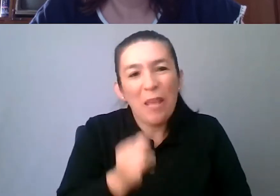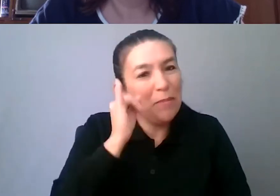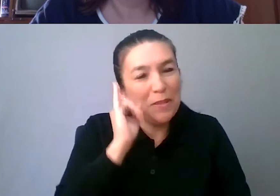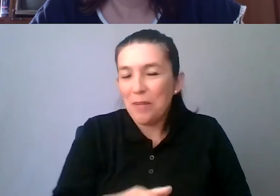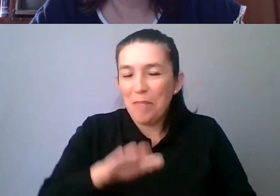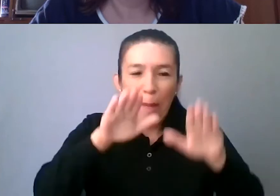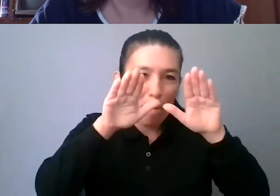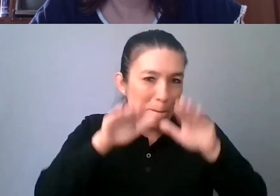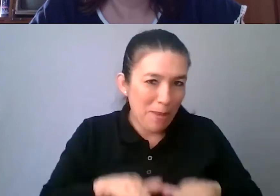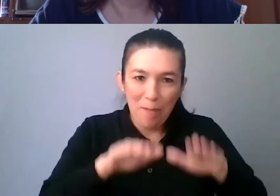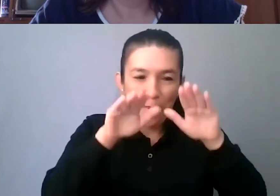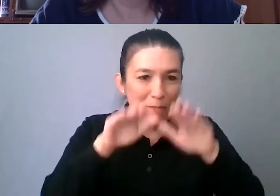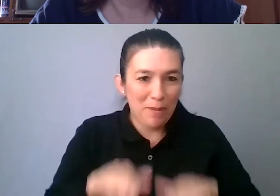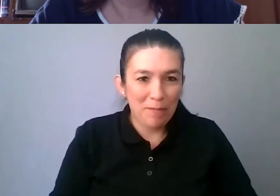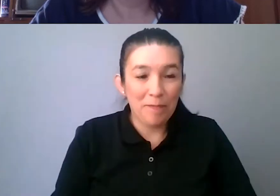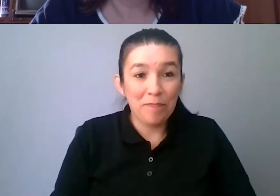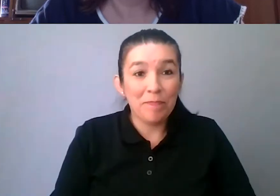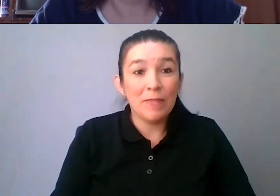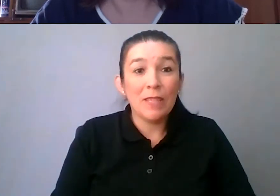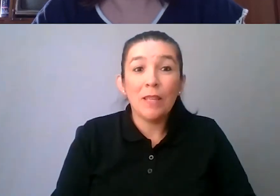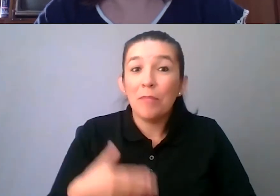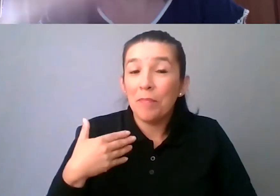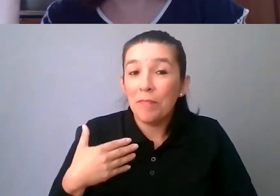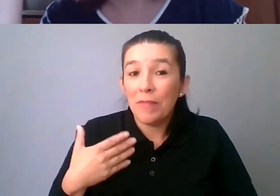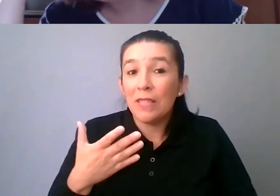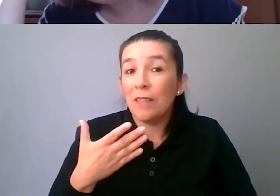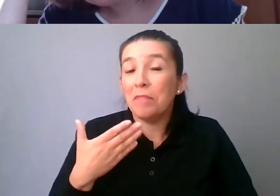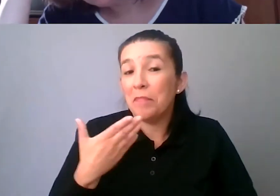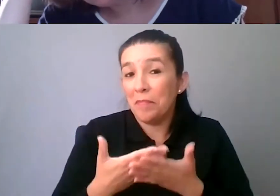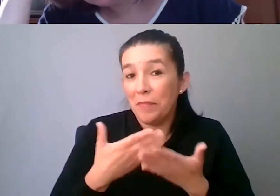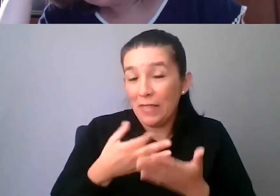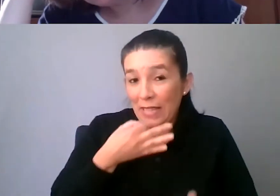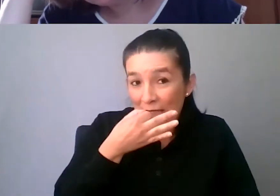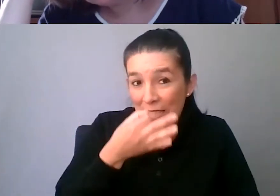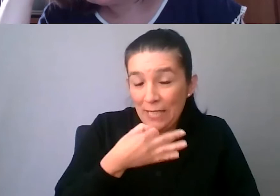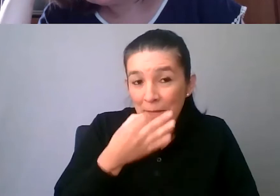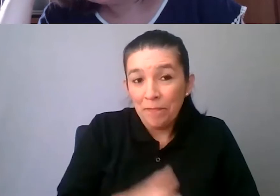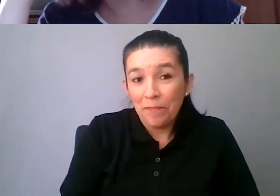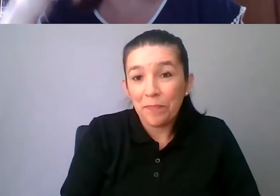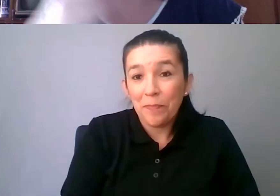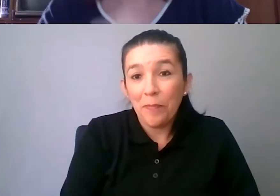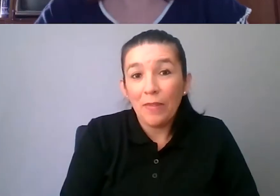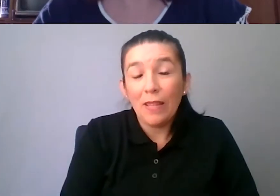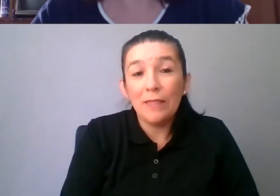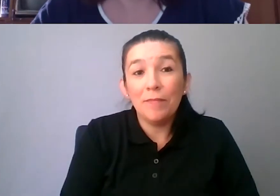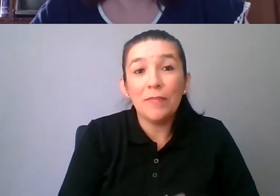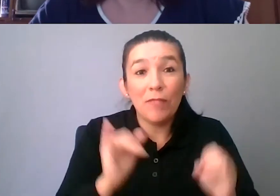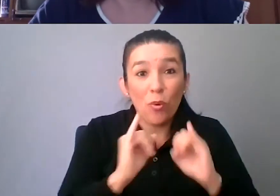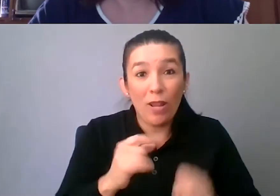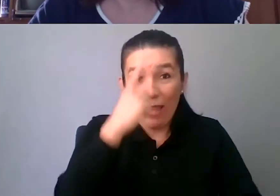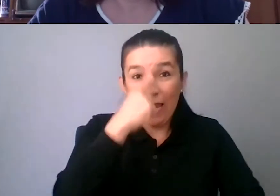manera. Para eso hay que aprovechar de mencionar que las figuras en la isla de